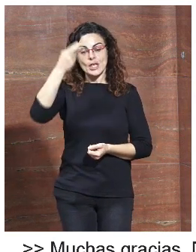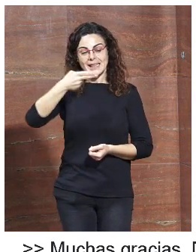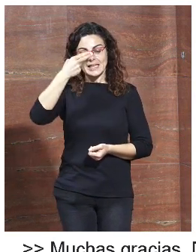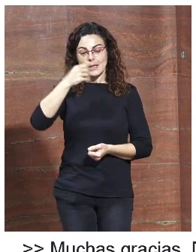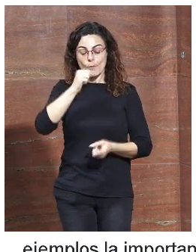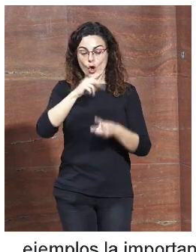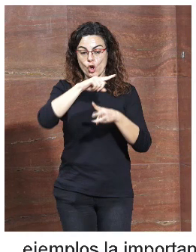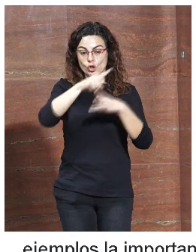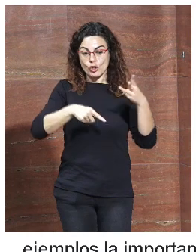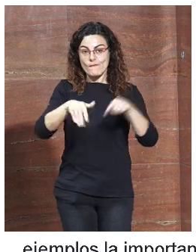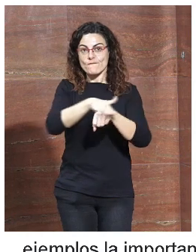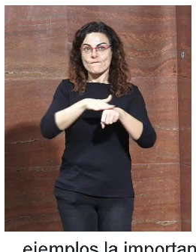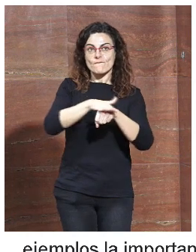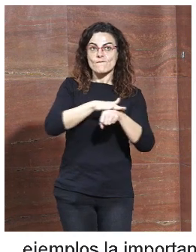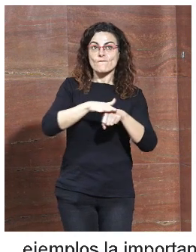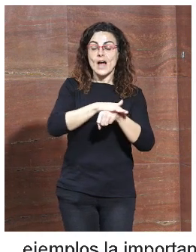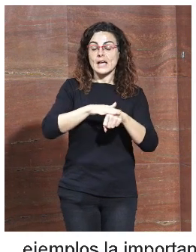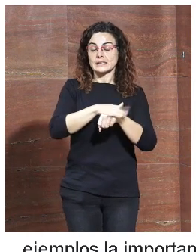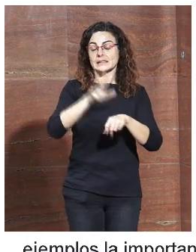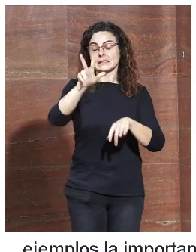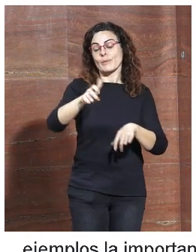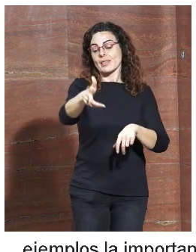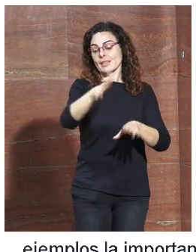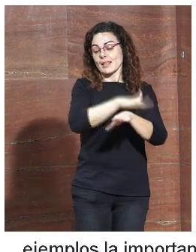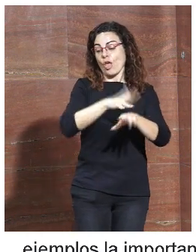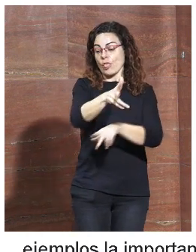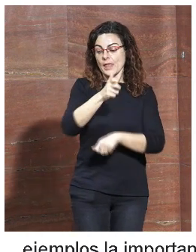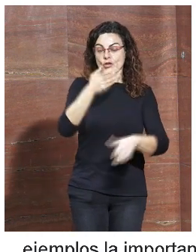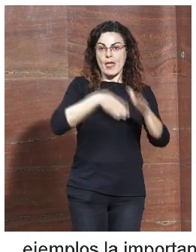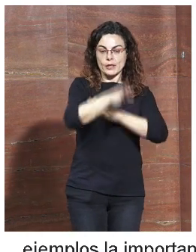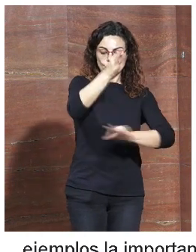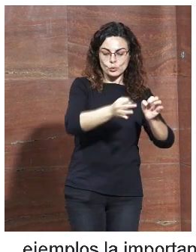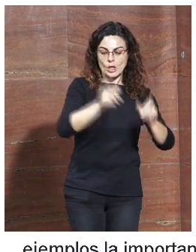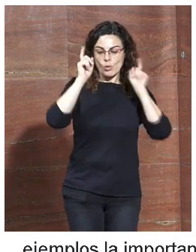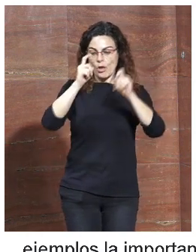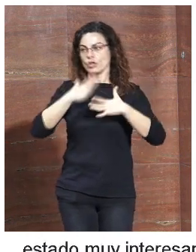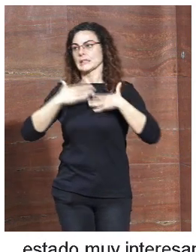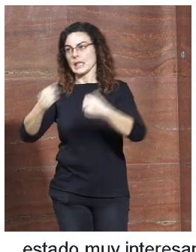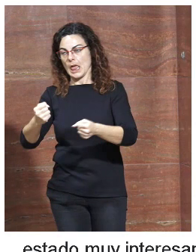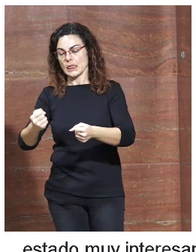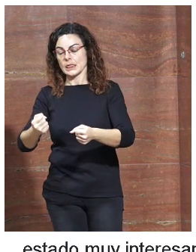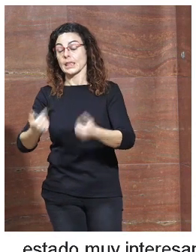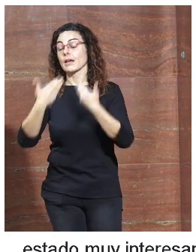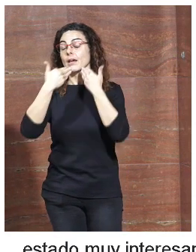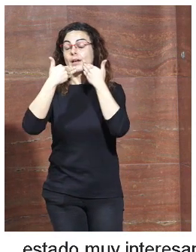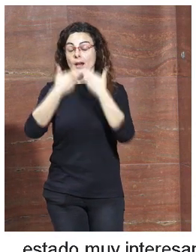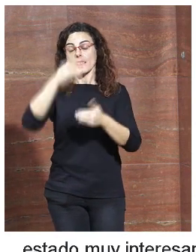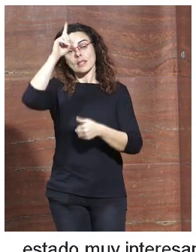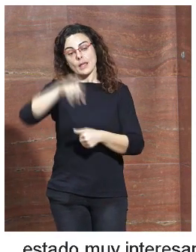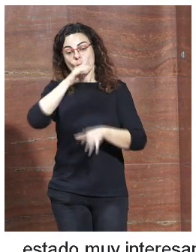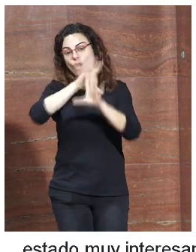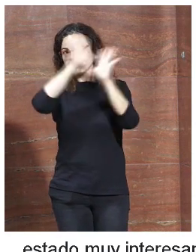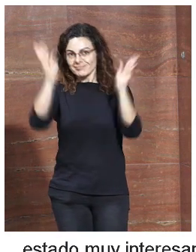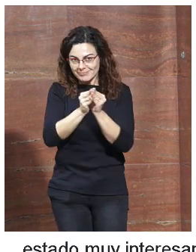tocado 3 pilares del Estado de Derecho y del Estado de Bienestar, como son el acceso a la justicia, la educación y la sanidad. Muchas gracias también por